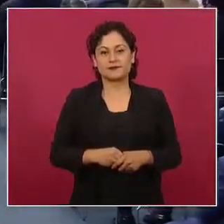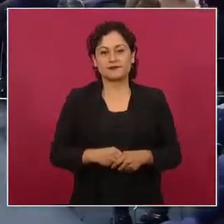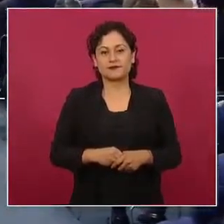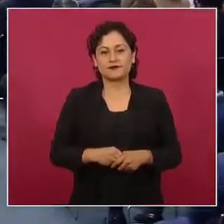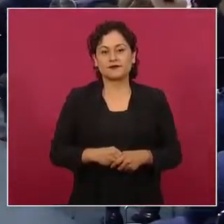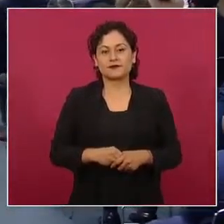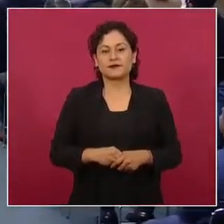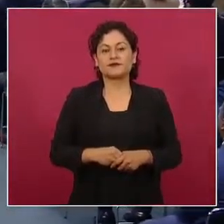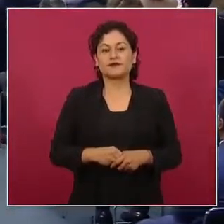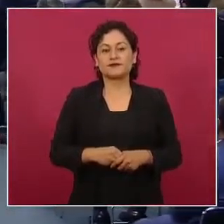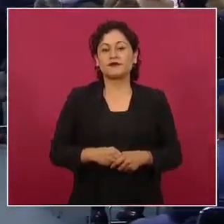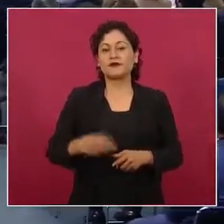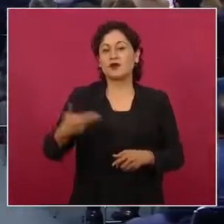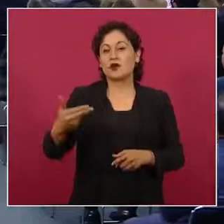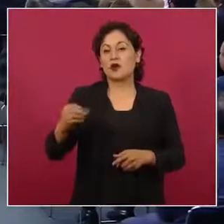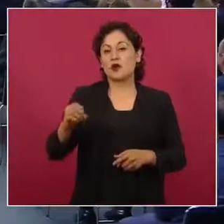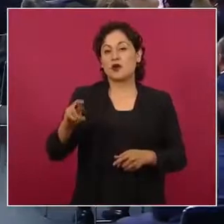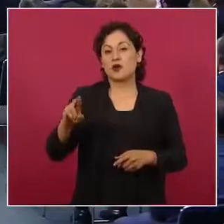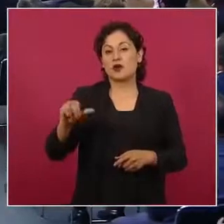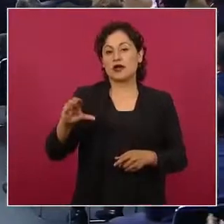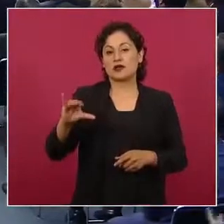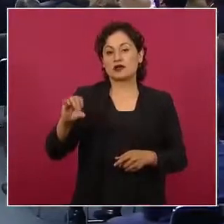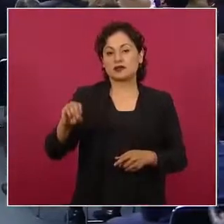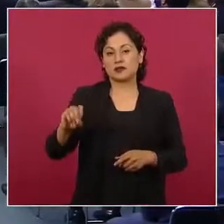de Horacio Duarte,